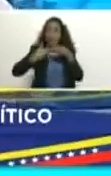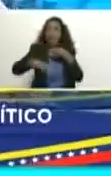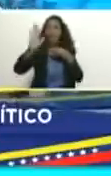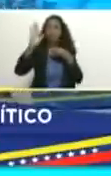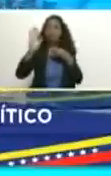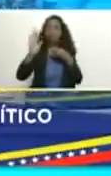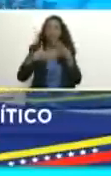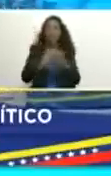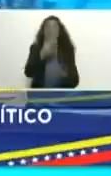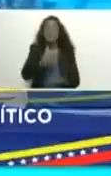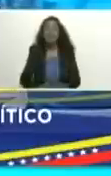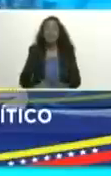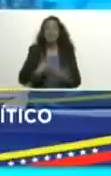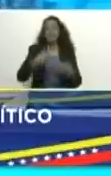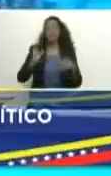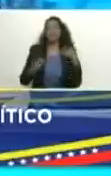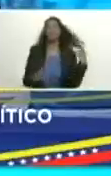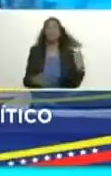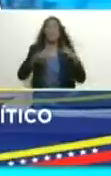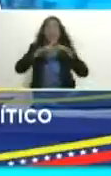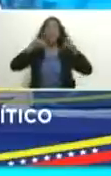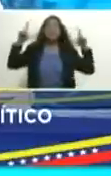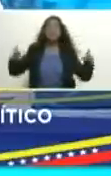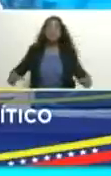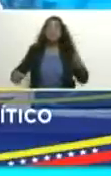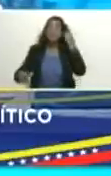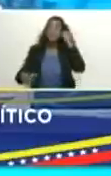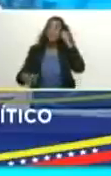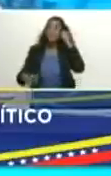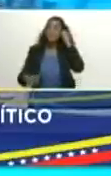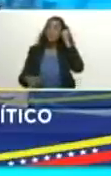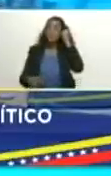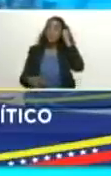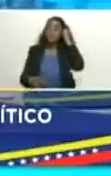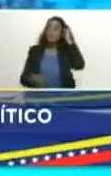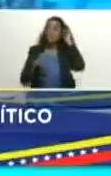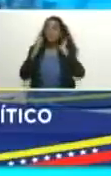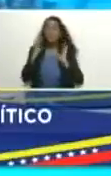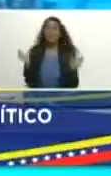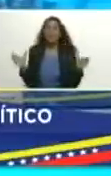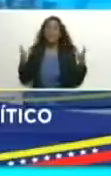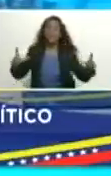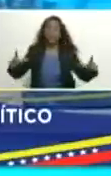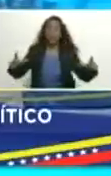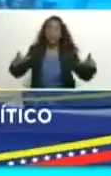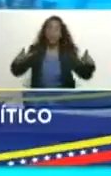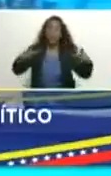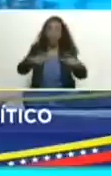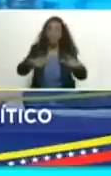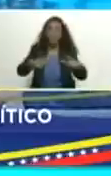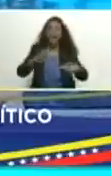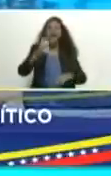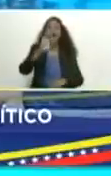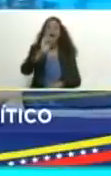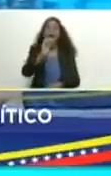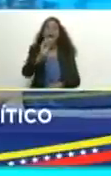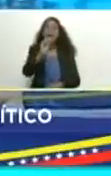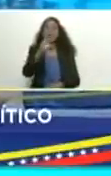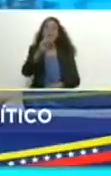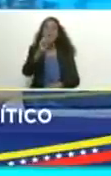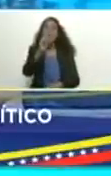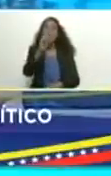Así que vamos por el nivel 1 territorial y luego iremos al nivel 2 sectorial. Ya será Diosdado, el